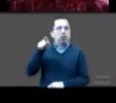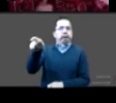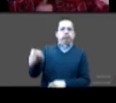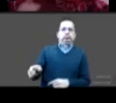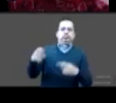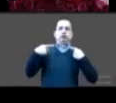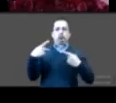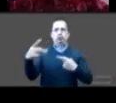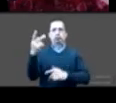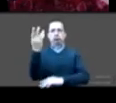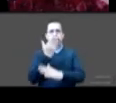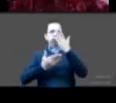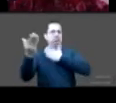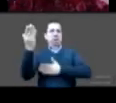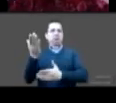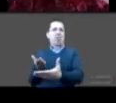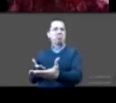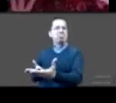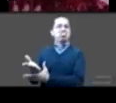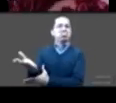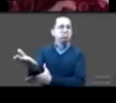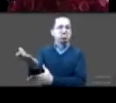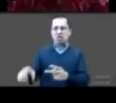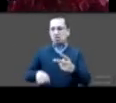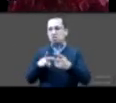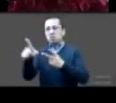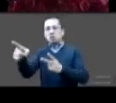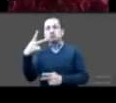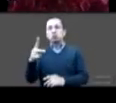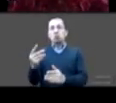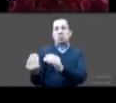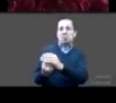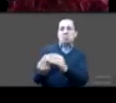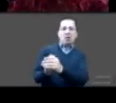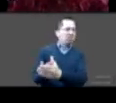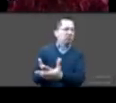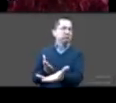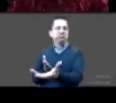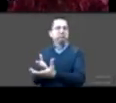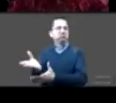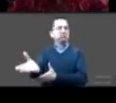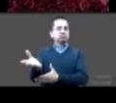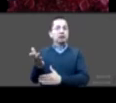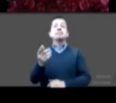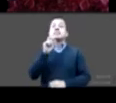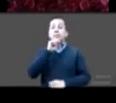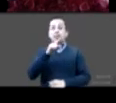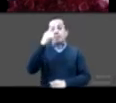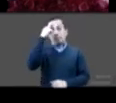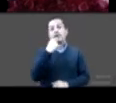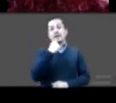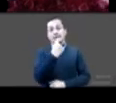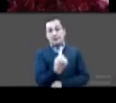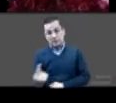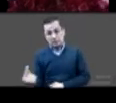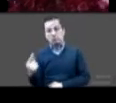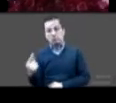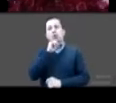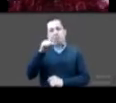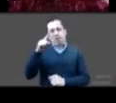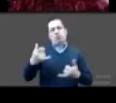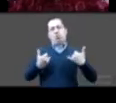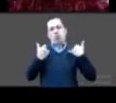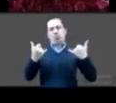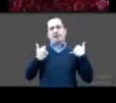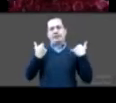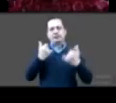personalidad, seguridad, privacidad en niños y adolescentes. Quiero nada más comentar entonces la